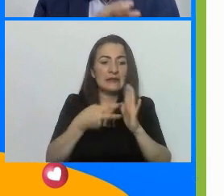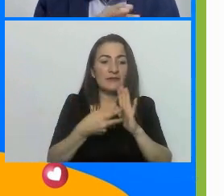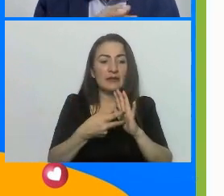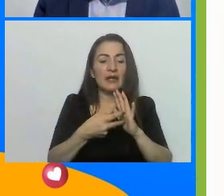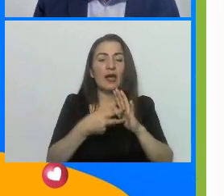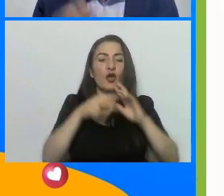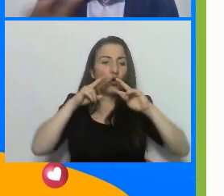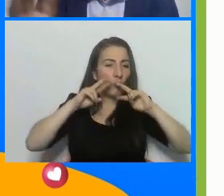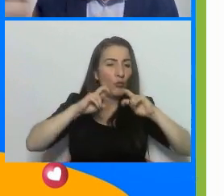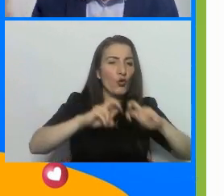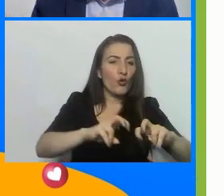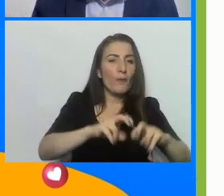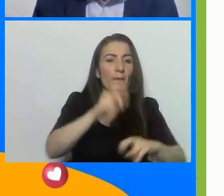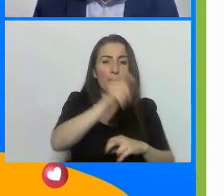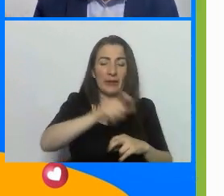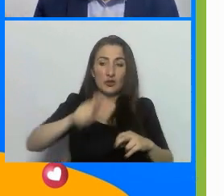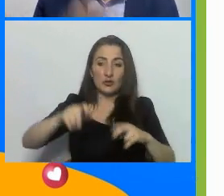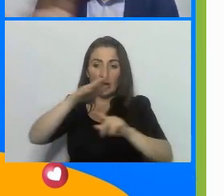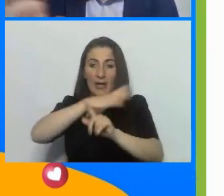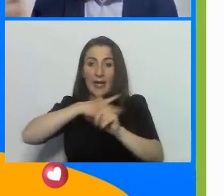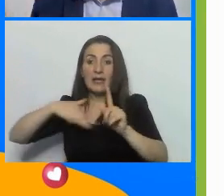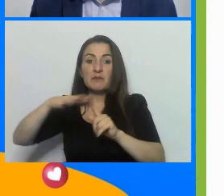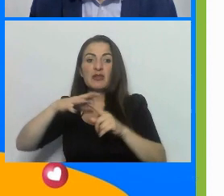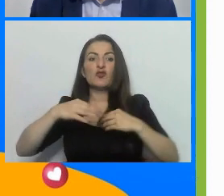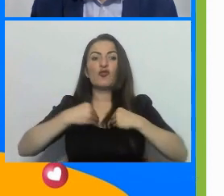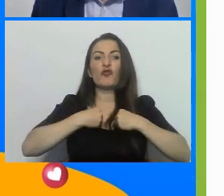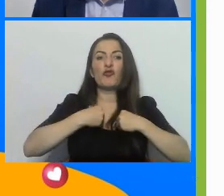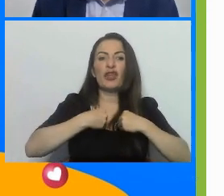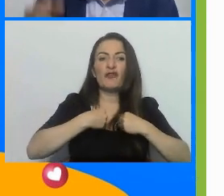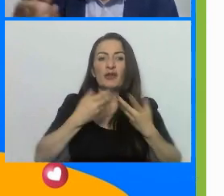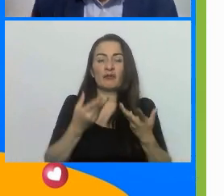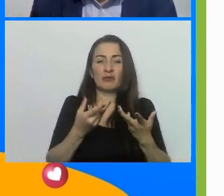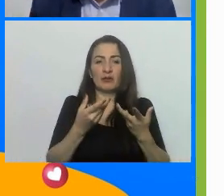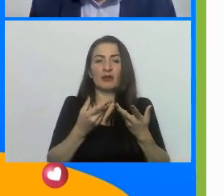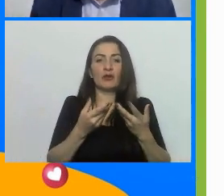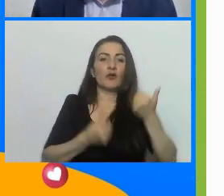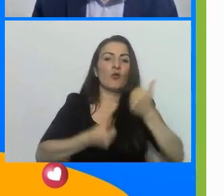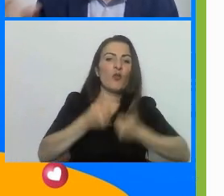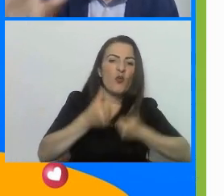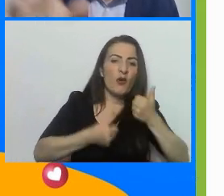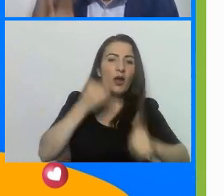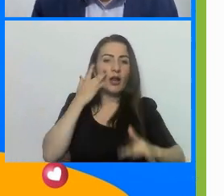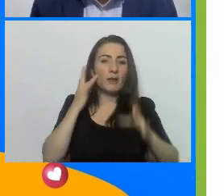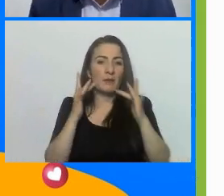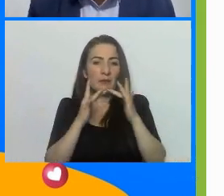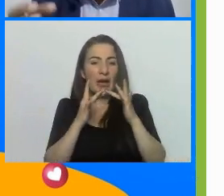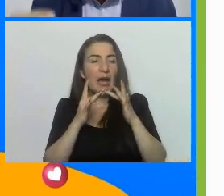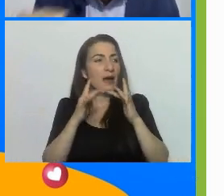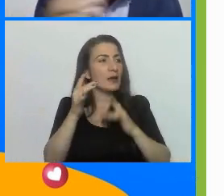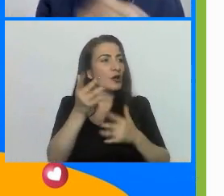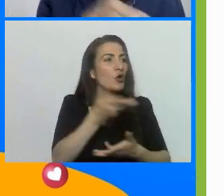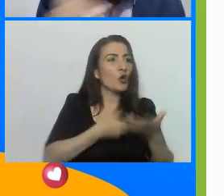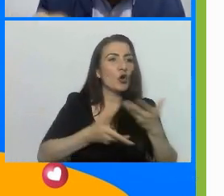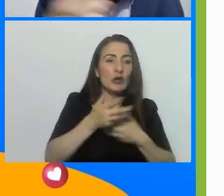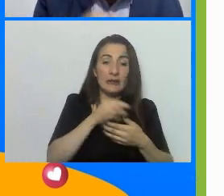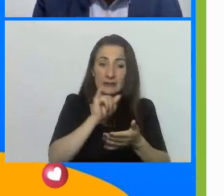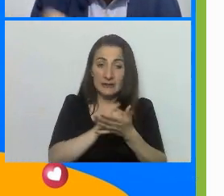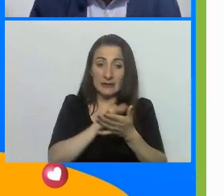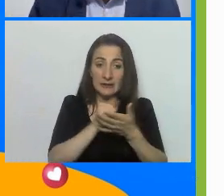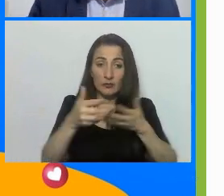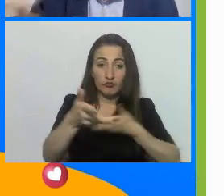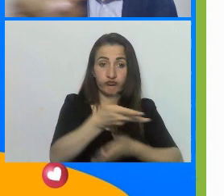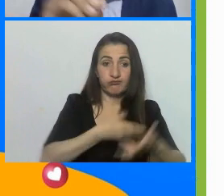los seres vivos en el espacio donde viven, en el espacio donde cual se relacionan, en el espacio en el cual interactúan entre